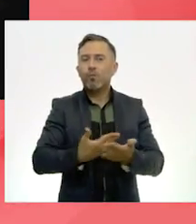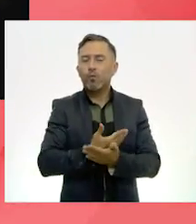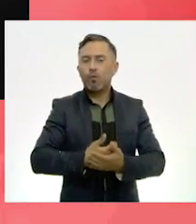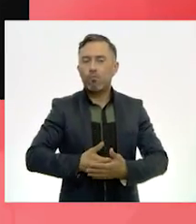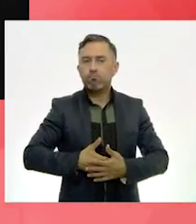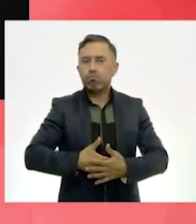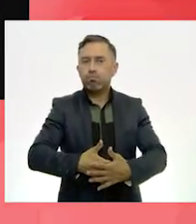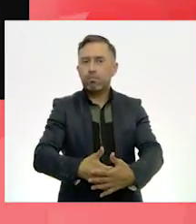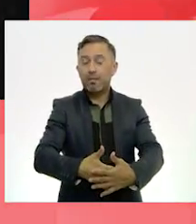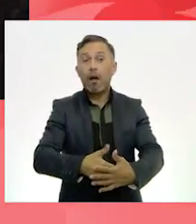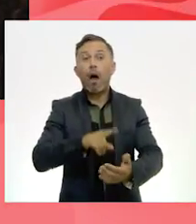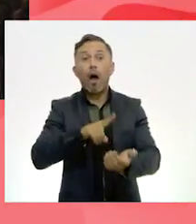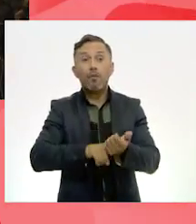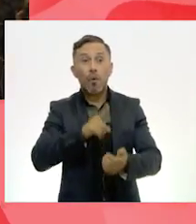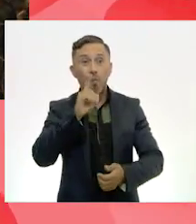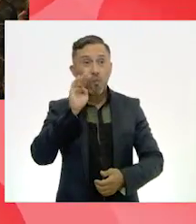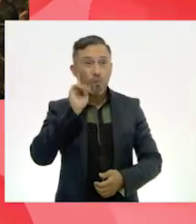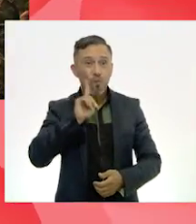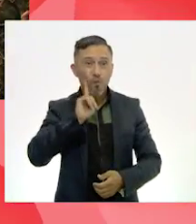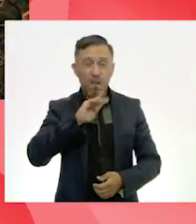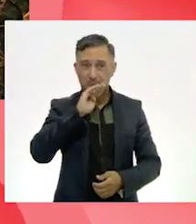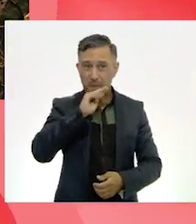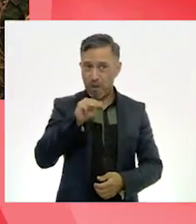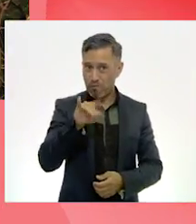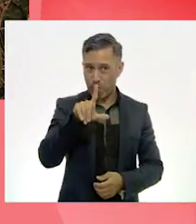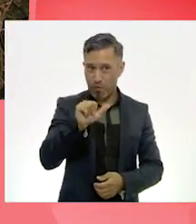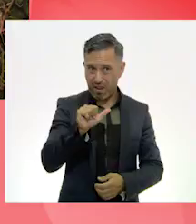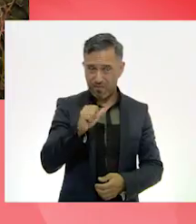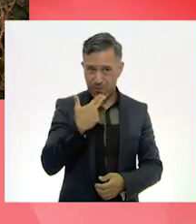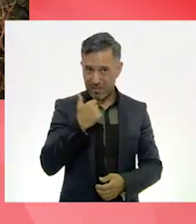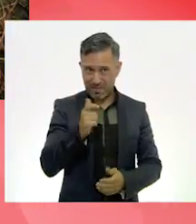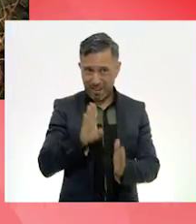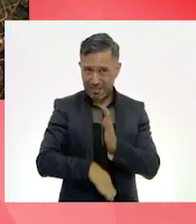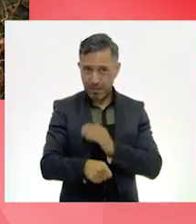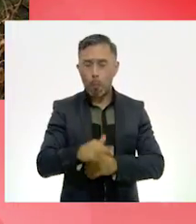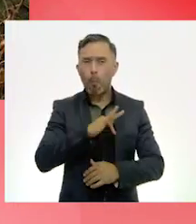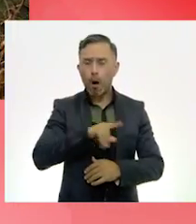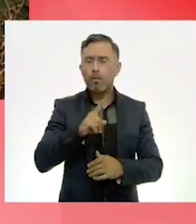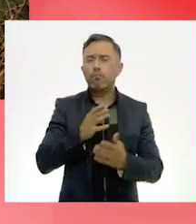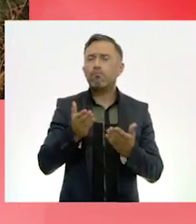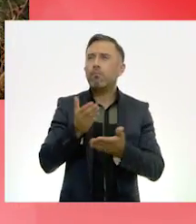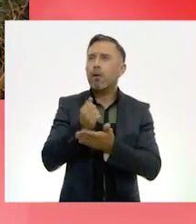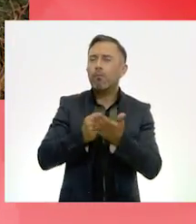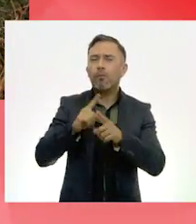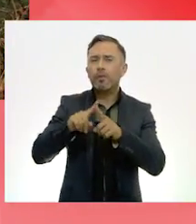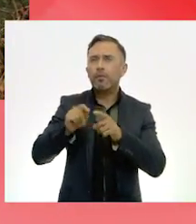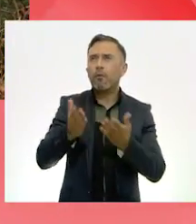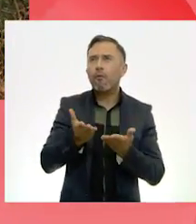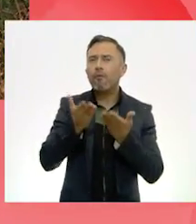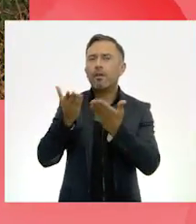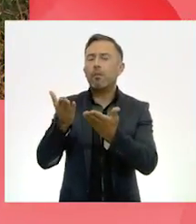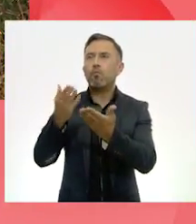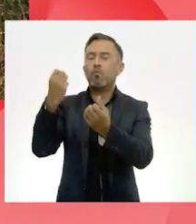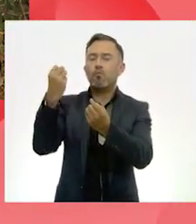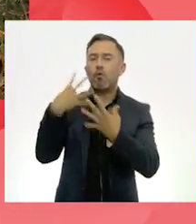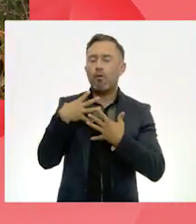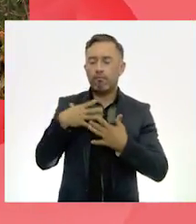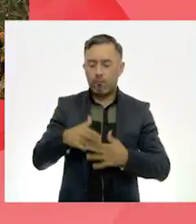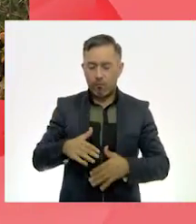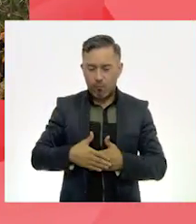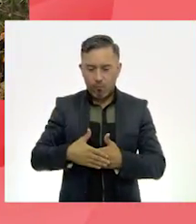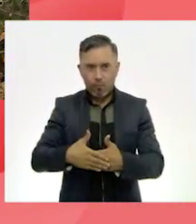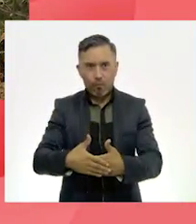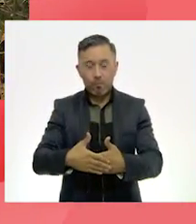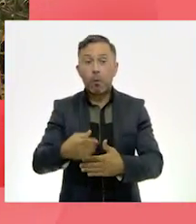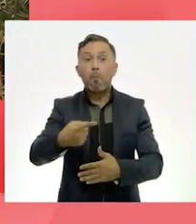de mujeres que no pueden tener hijos llevan ofrendas para que se les conceda el milagro de la vida. Muchos creen que Amatlán tiene